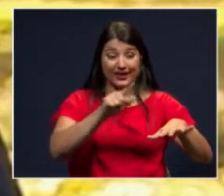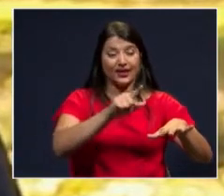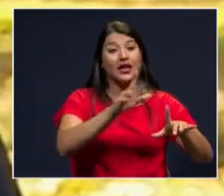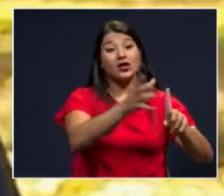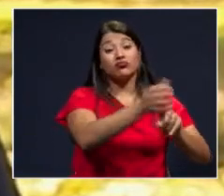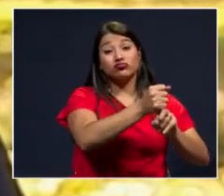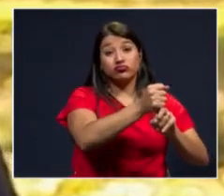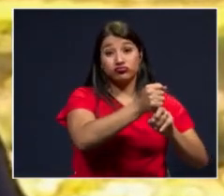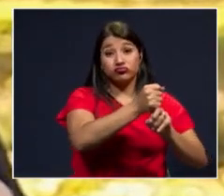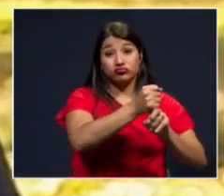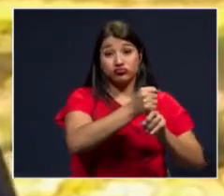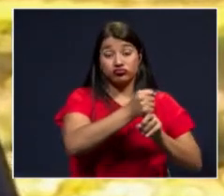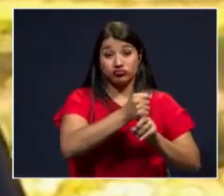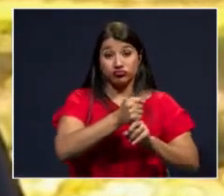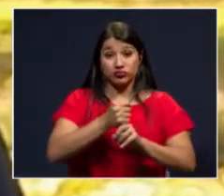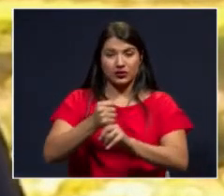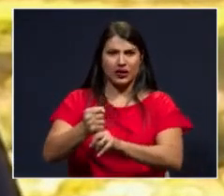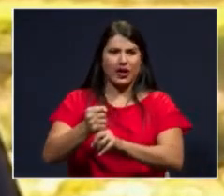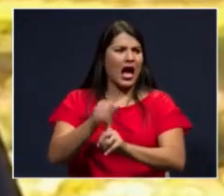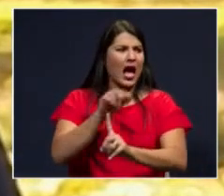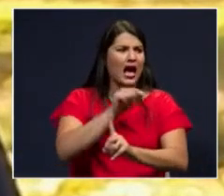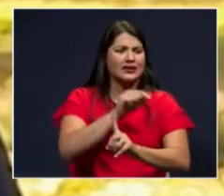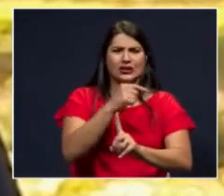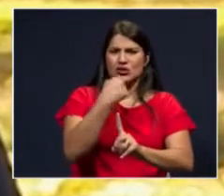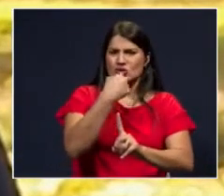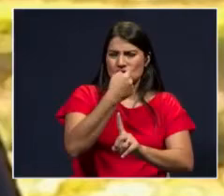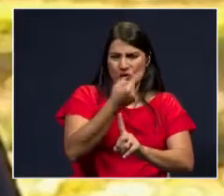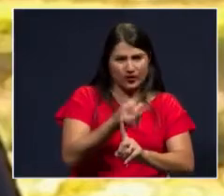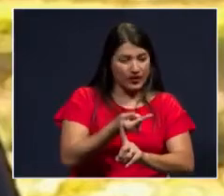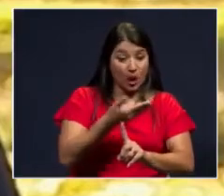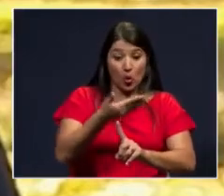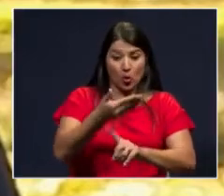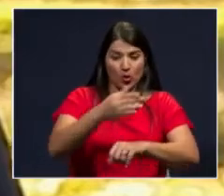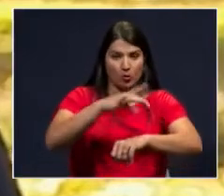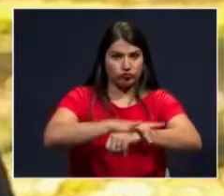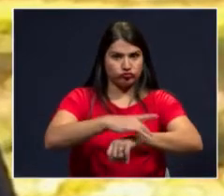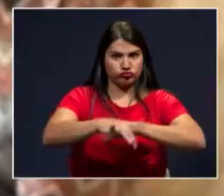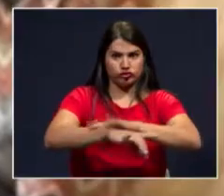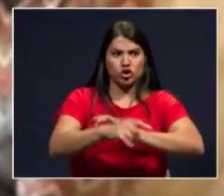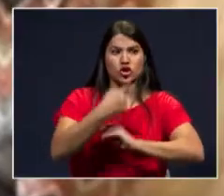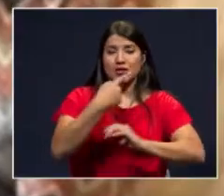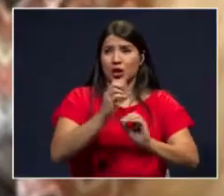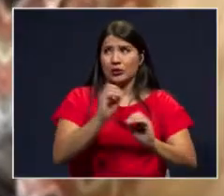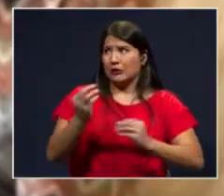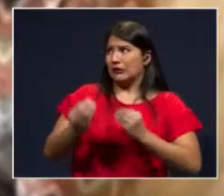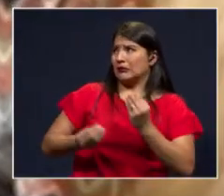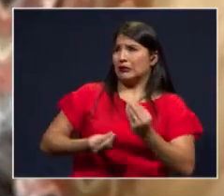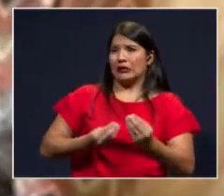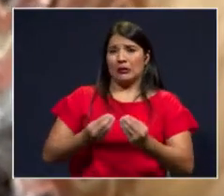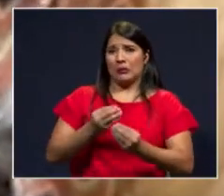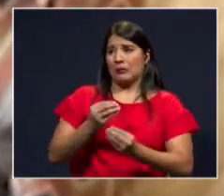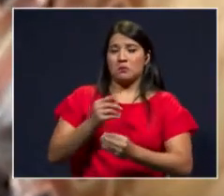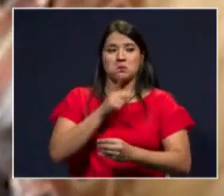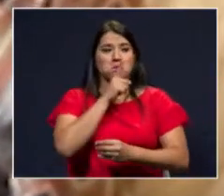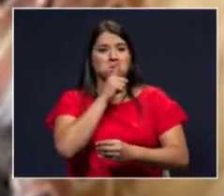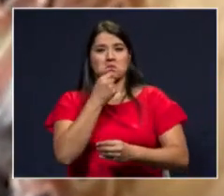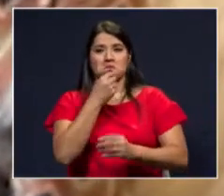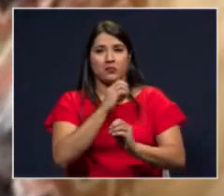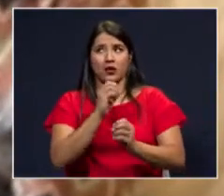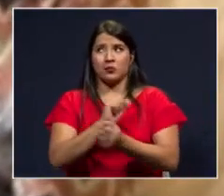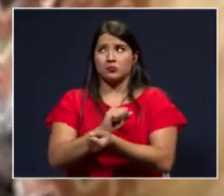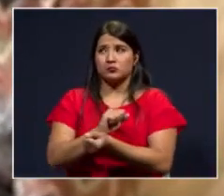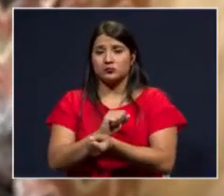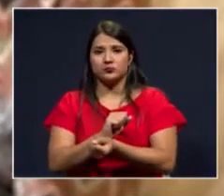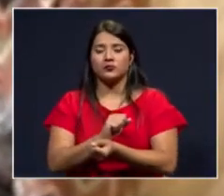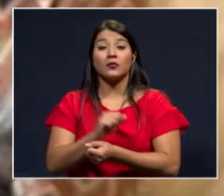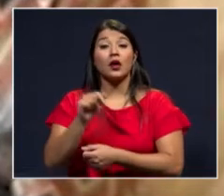Gurión. A ella no le dijeron en ese momento, cuando la arrestaron, no le dijeron nada. Según informó este martes la Cancillería